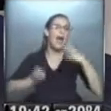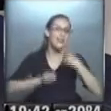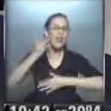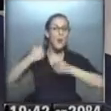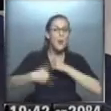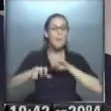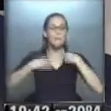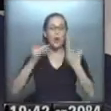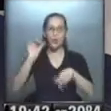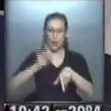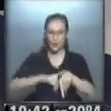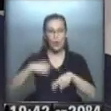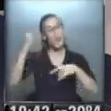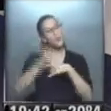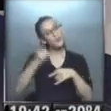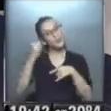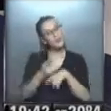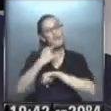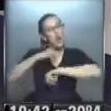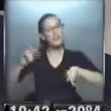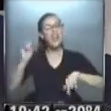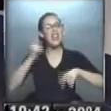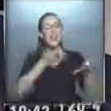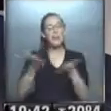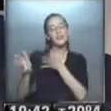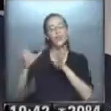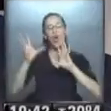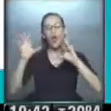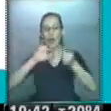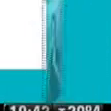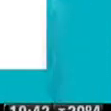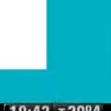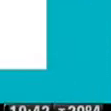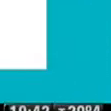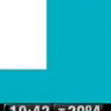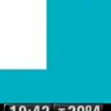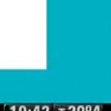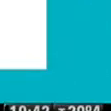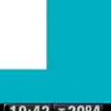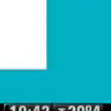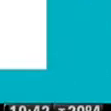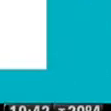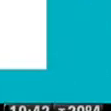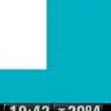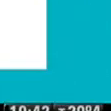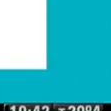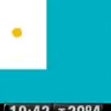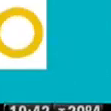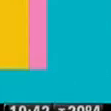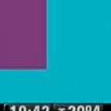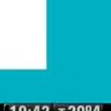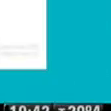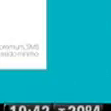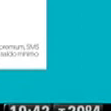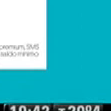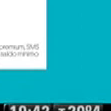mejoramiento temporario. Como siempre, la información la brinda el Servicio Meteorológico Nacional. Solo por hoy, duplica tu tarjeta de SMS de